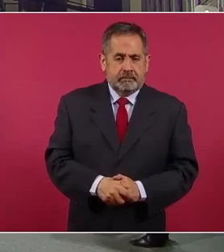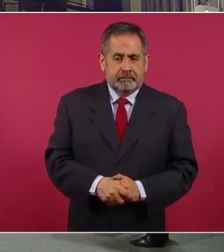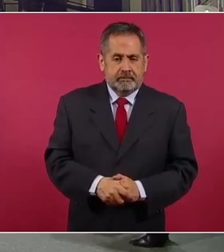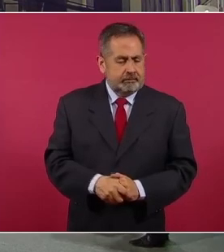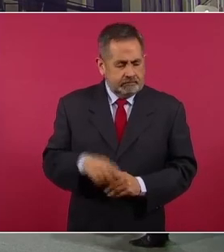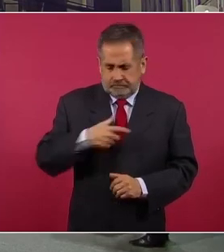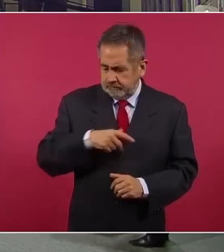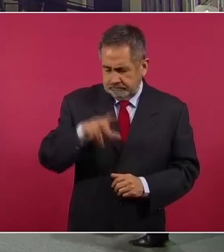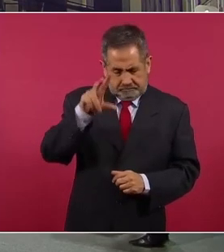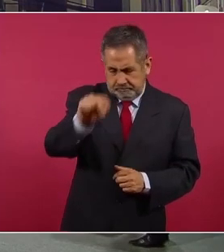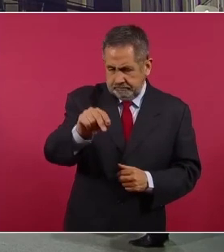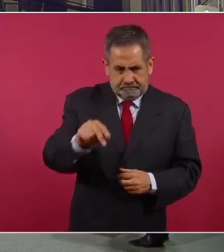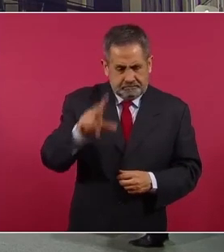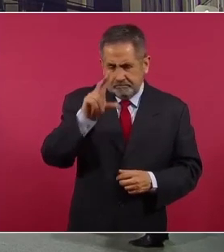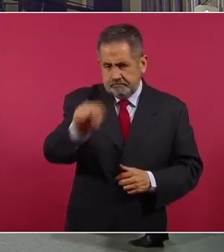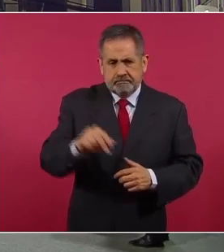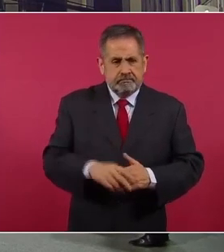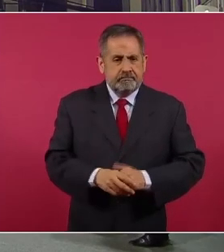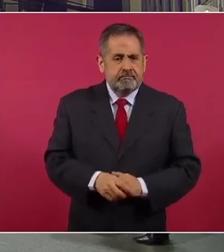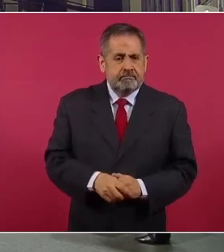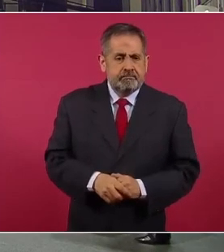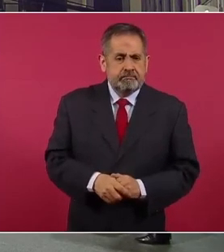No.